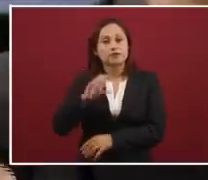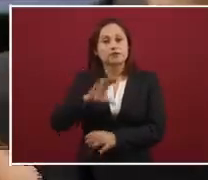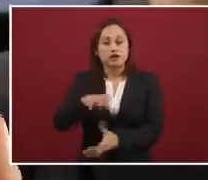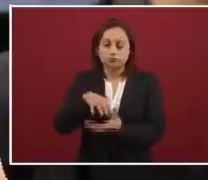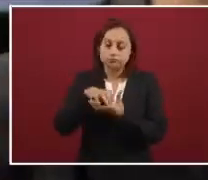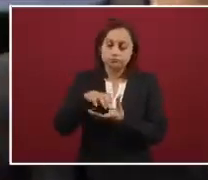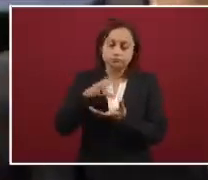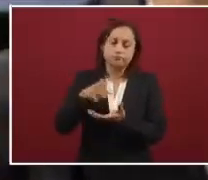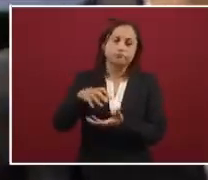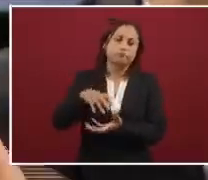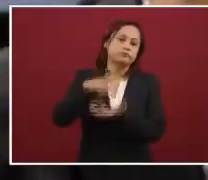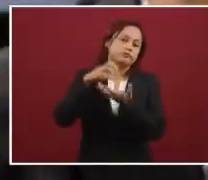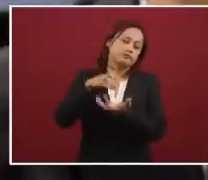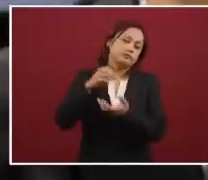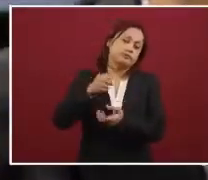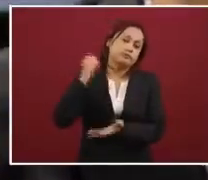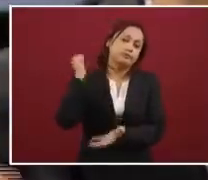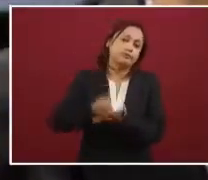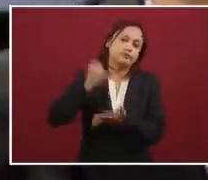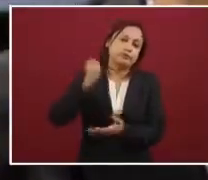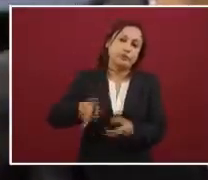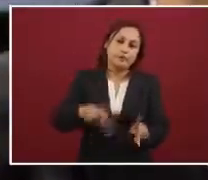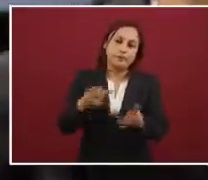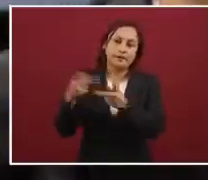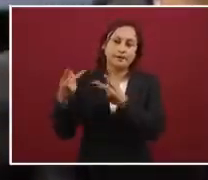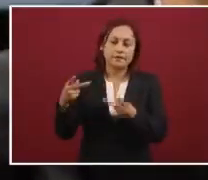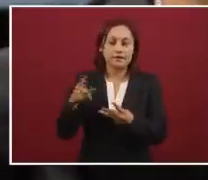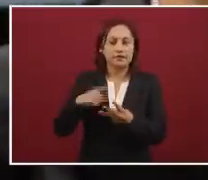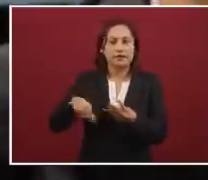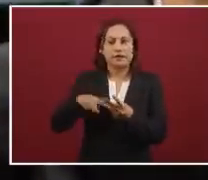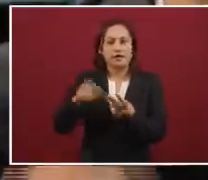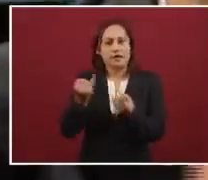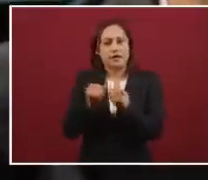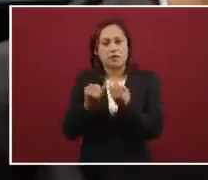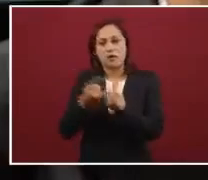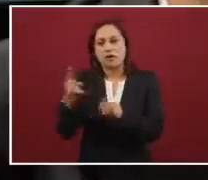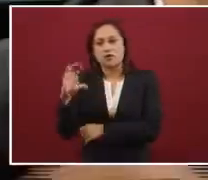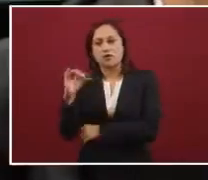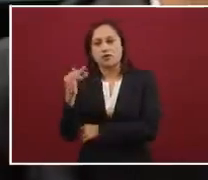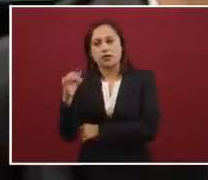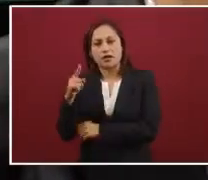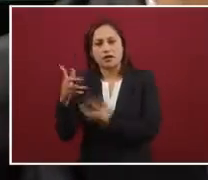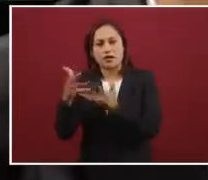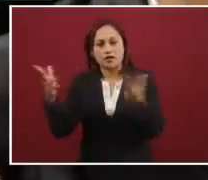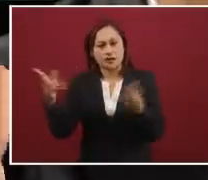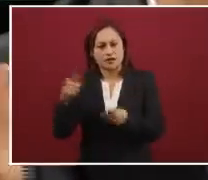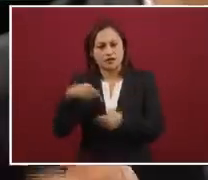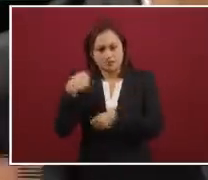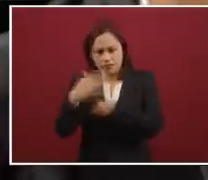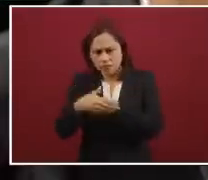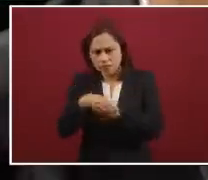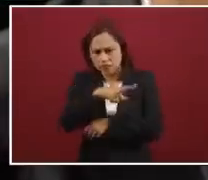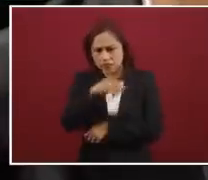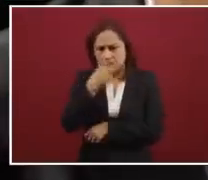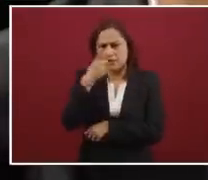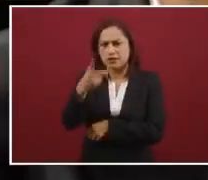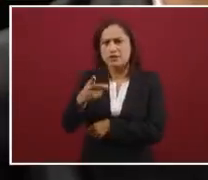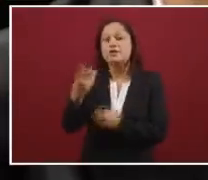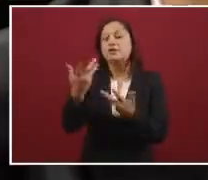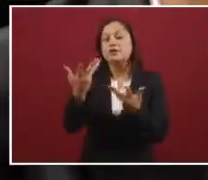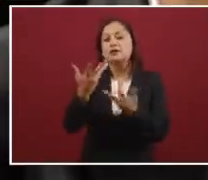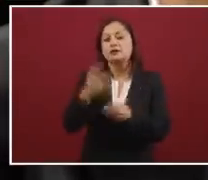y Cochoapa el Grande, como usted lo dijo hace unos días. Y finalmente, o se va a ver eso, ¿qué respondería usted a